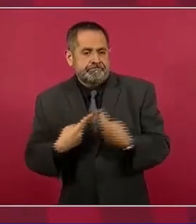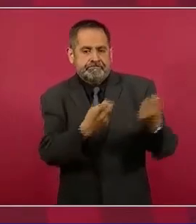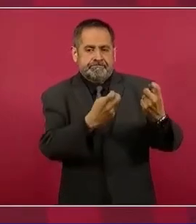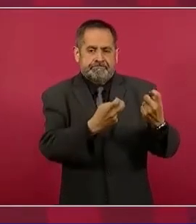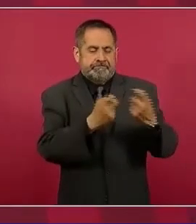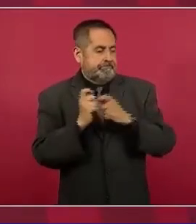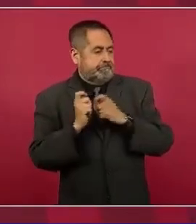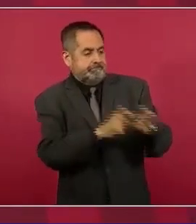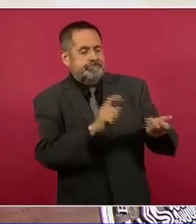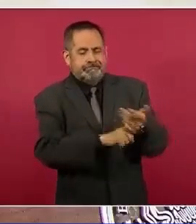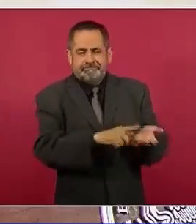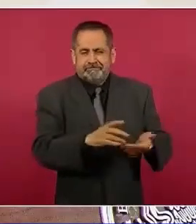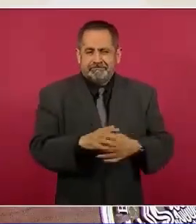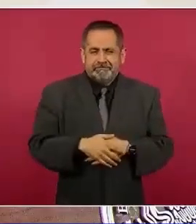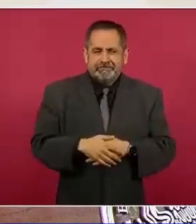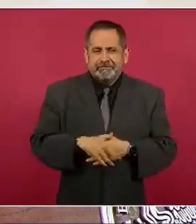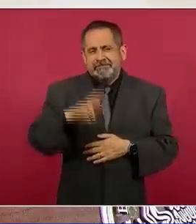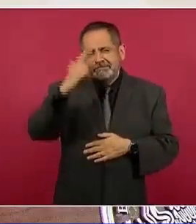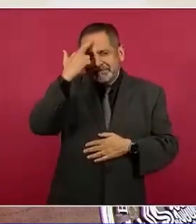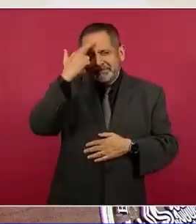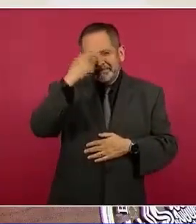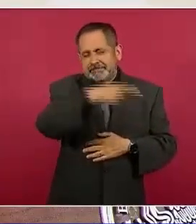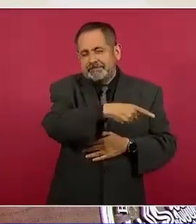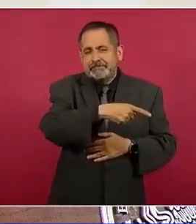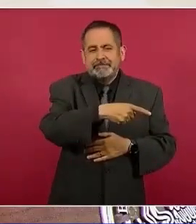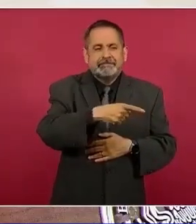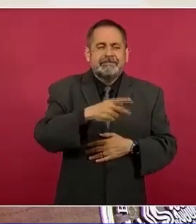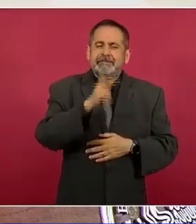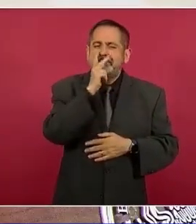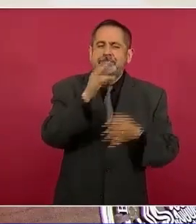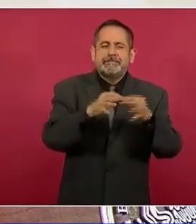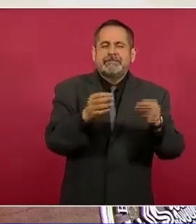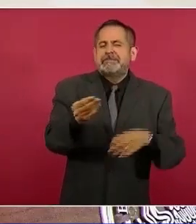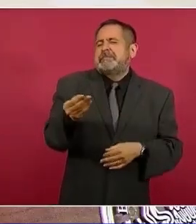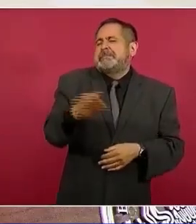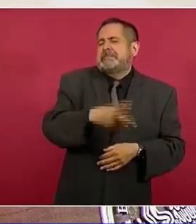¿Se acuerdan de la frase, haiga sido como haiga sido?